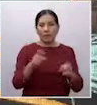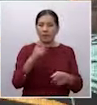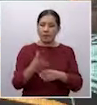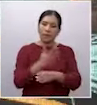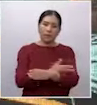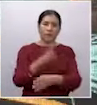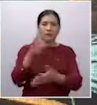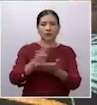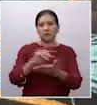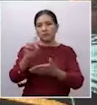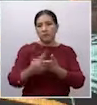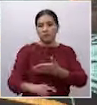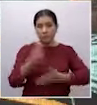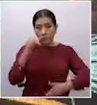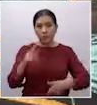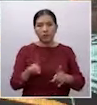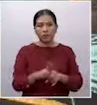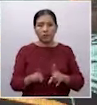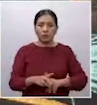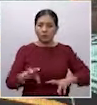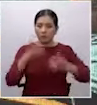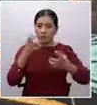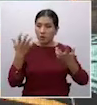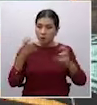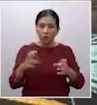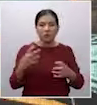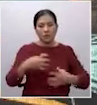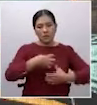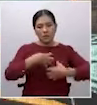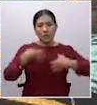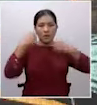marzo, porque también advierten con medidas de presión.